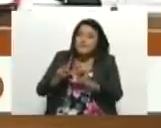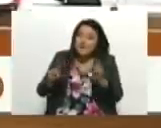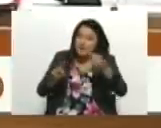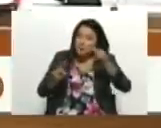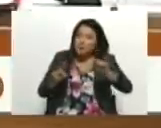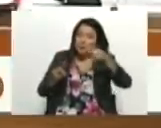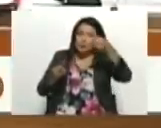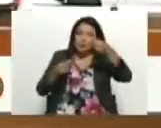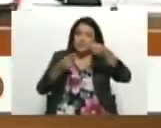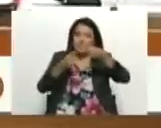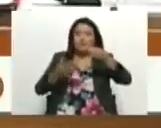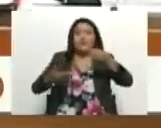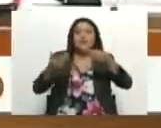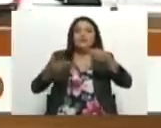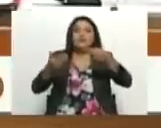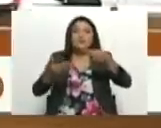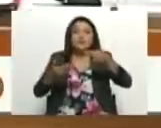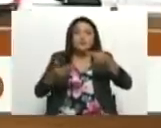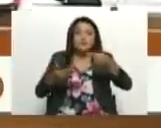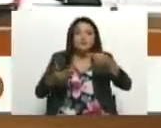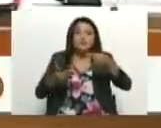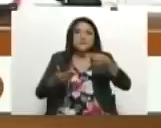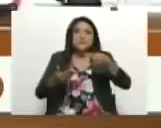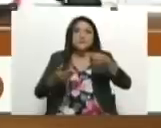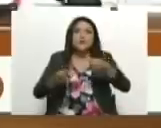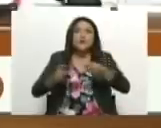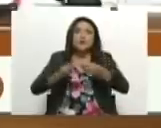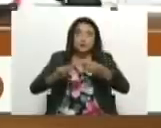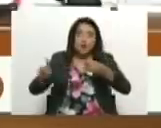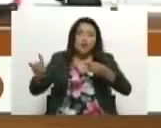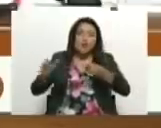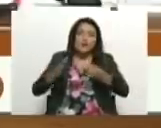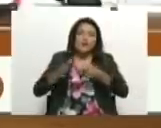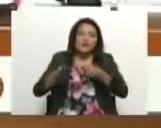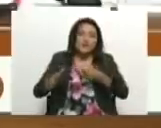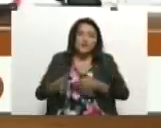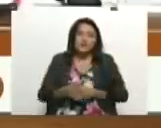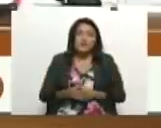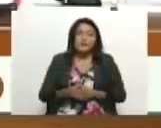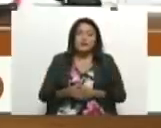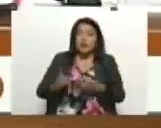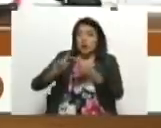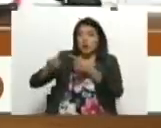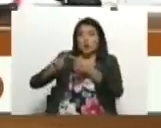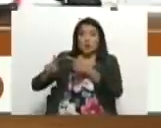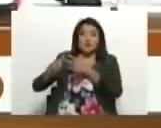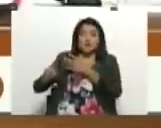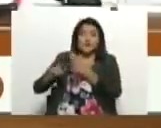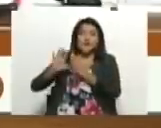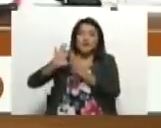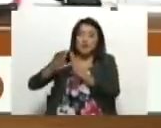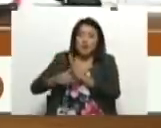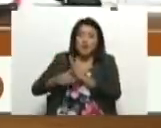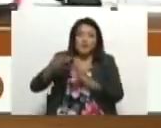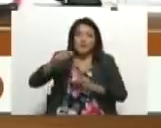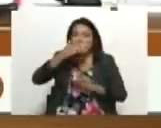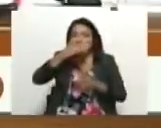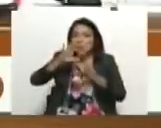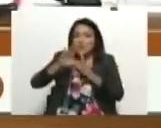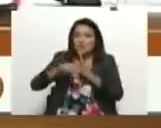Y es lo que tiene que ver con los bienes, con los recursos mal